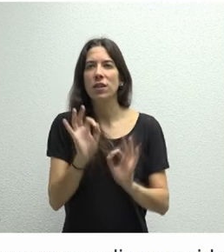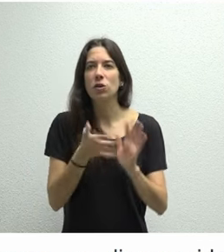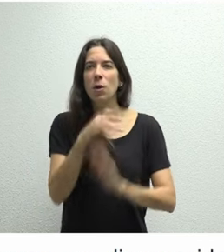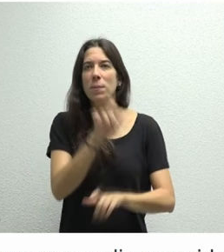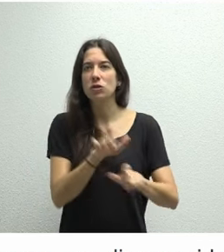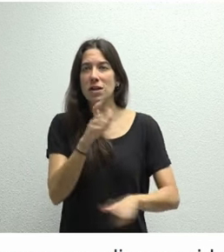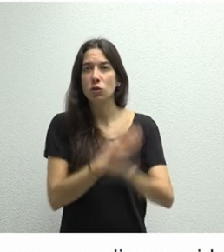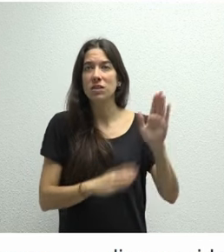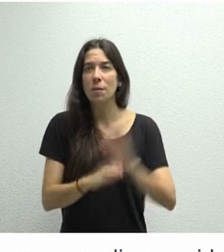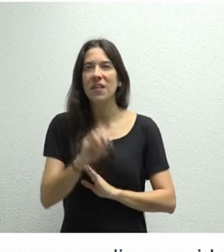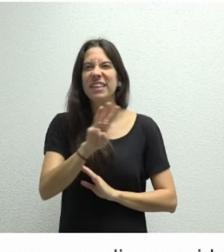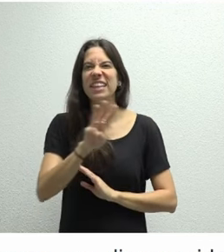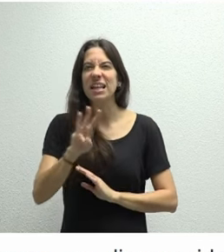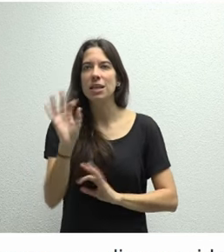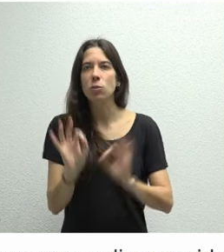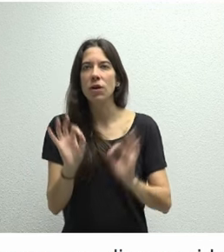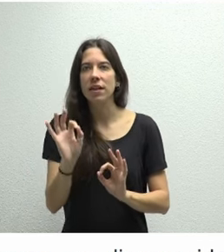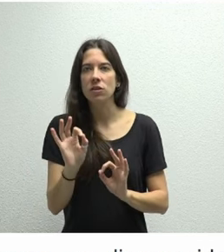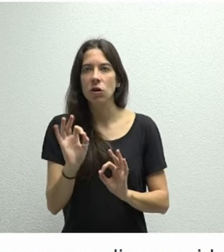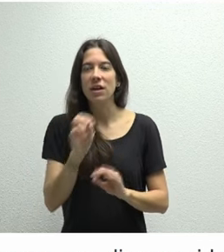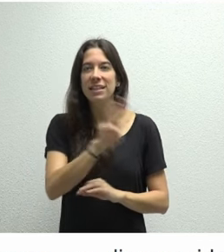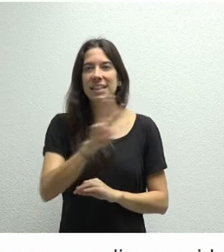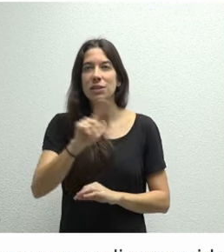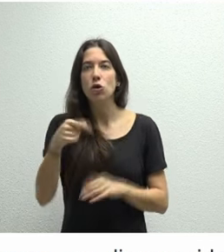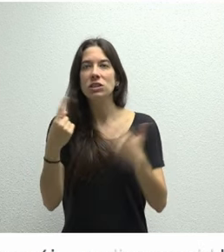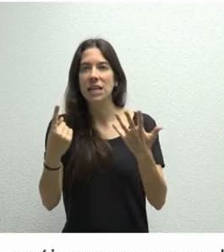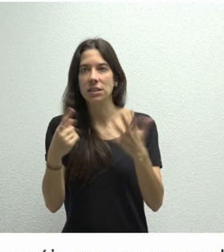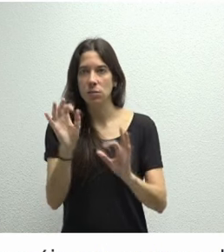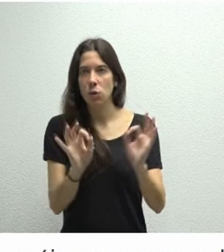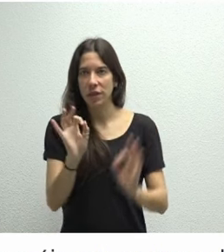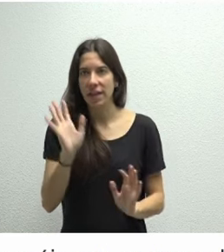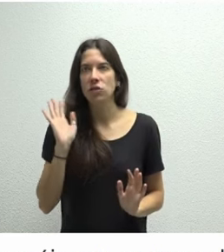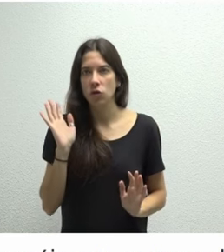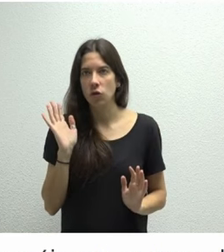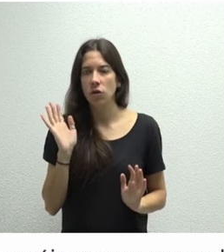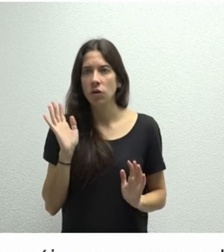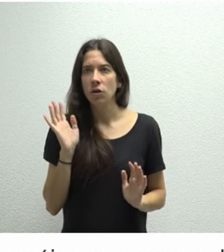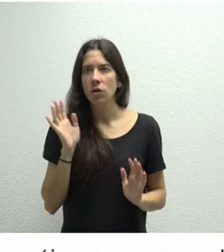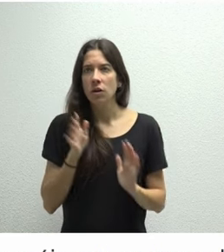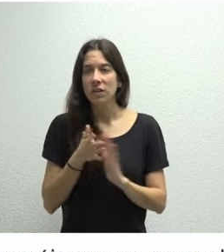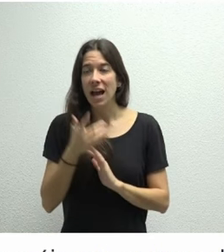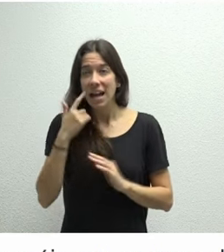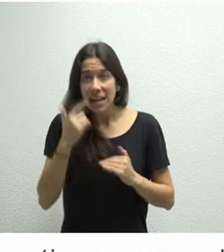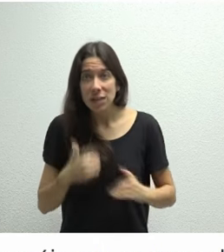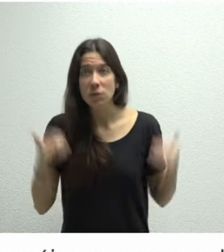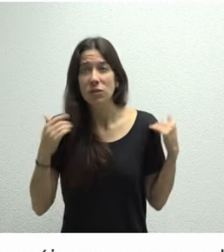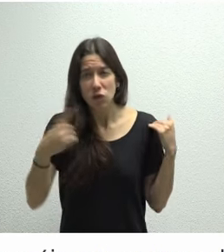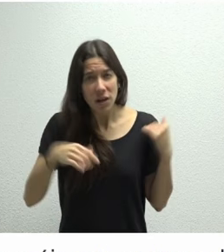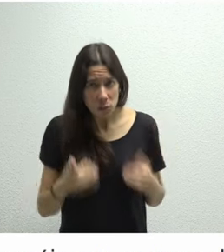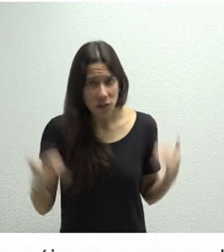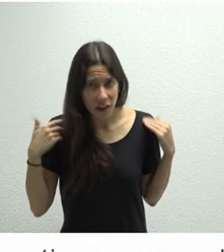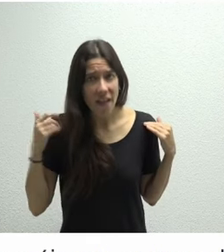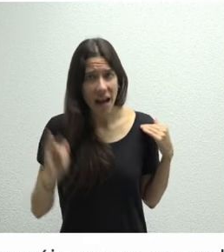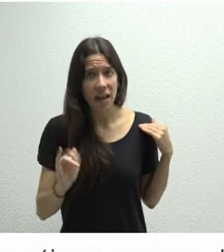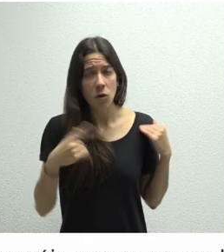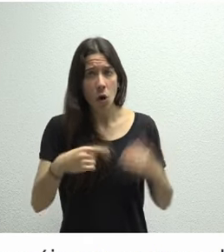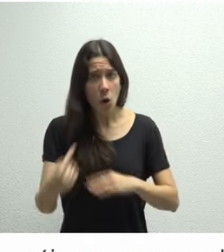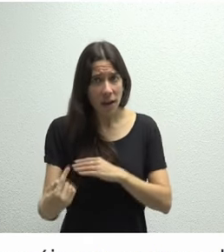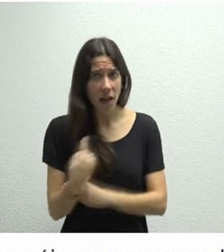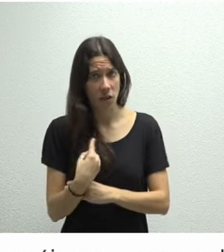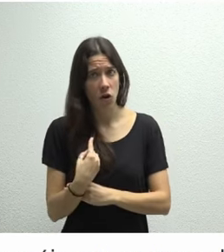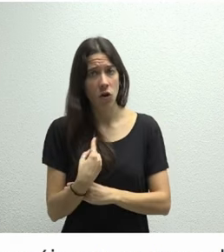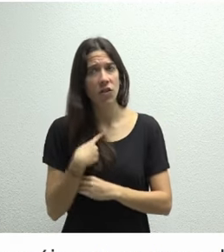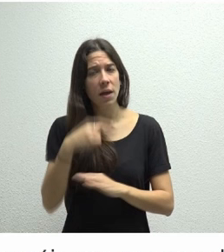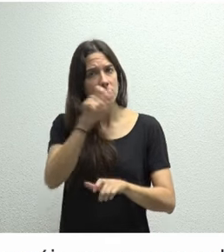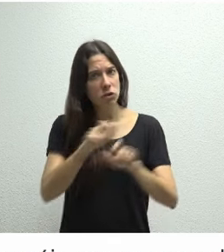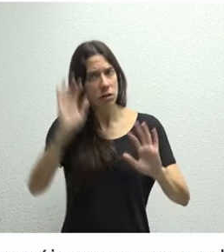discapacidad está en un 33,6 por vale es que tenemos una responsabilidad tenemos una obligación de dar atención